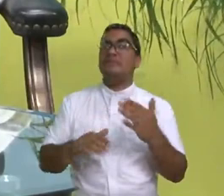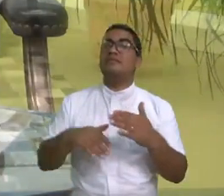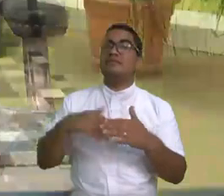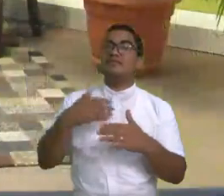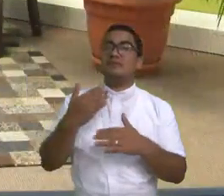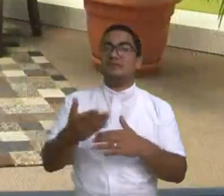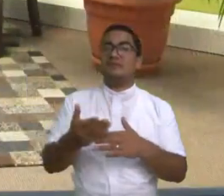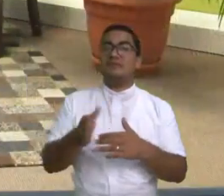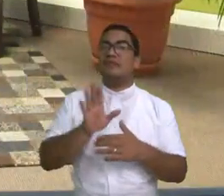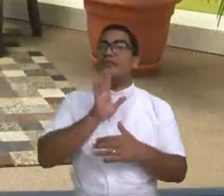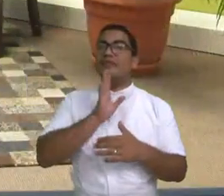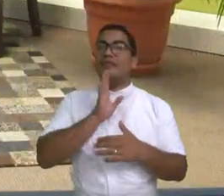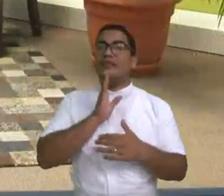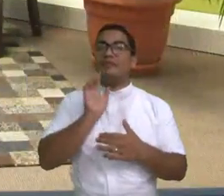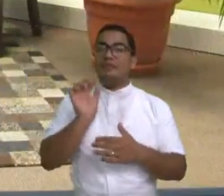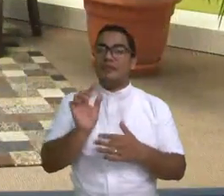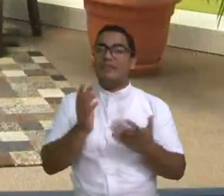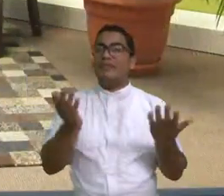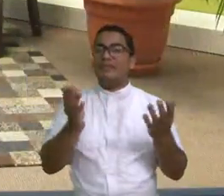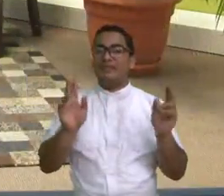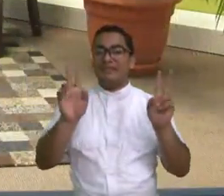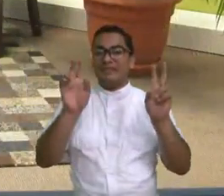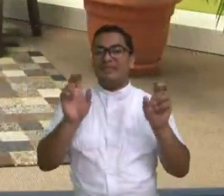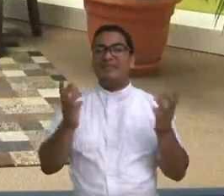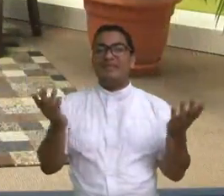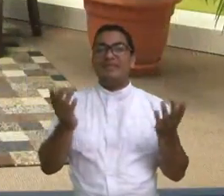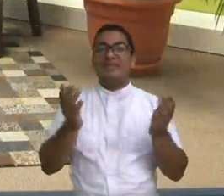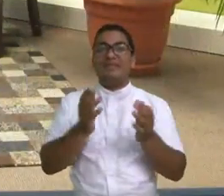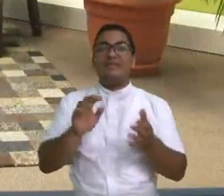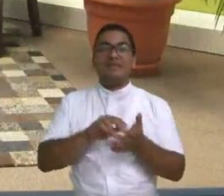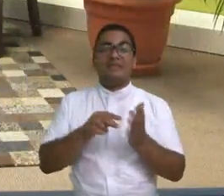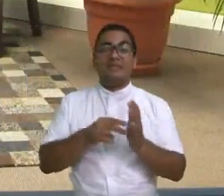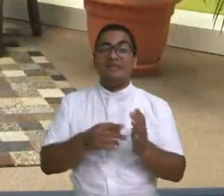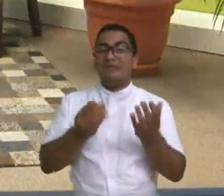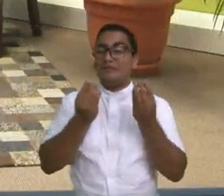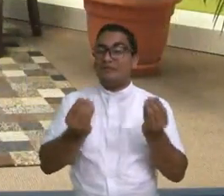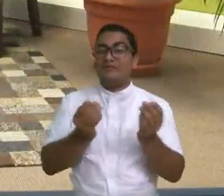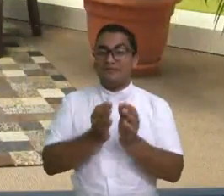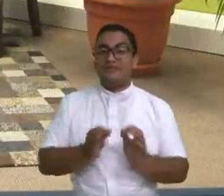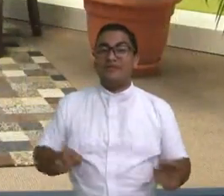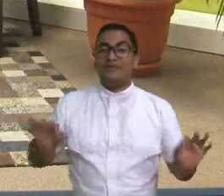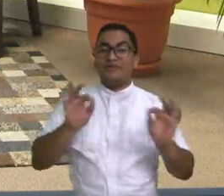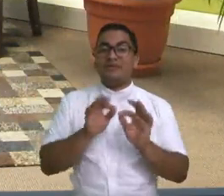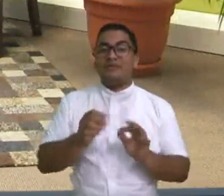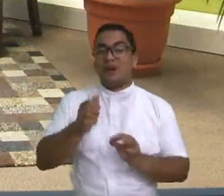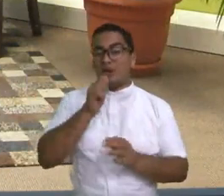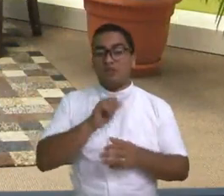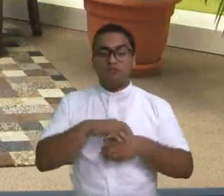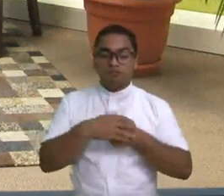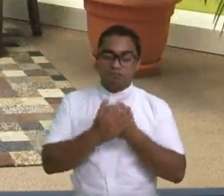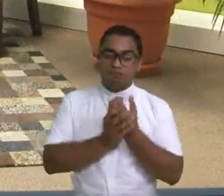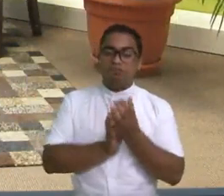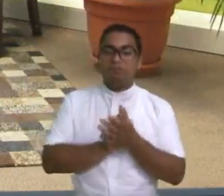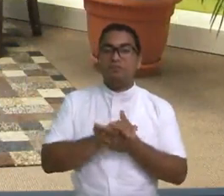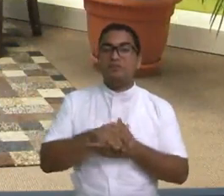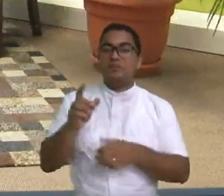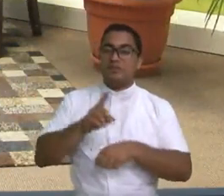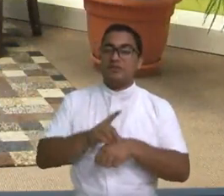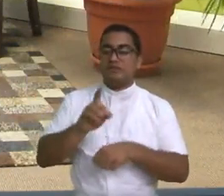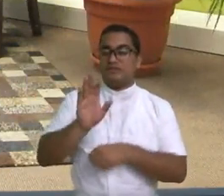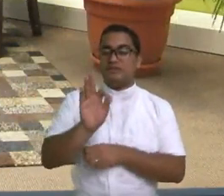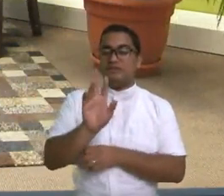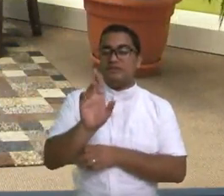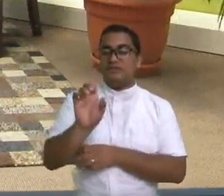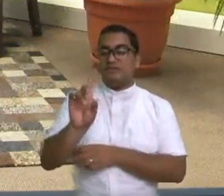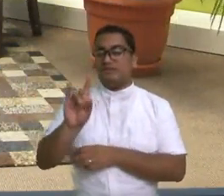regresemos, vamos a hablar un poco más sobre este tema, la importancia del lavado de las manos. Tenemos al doctor Freddy